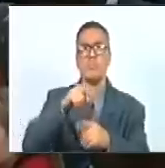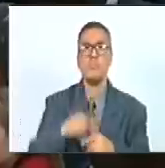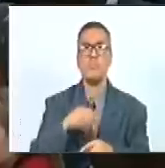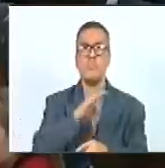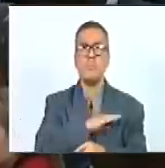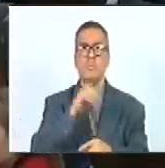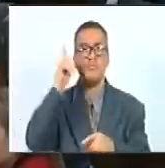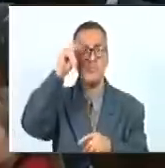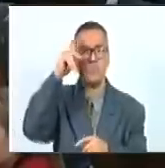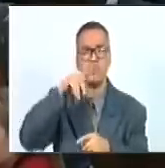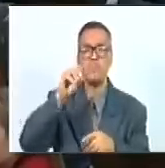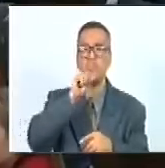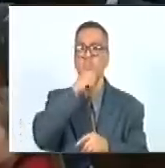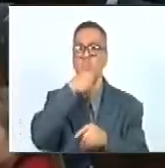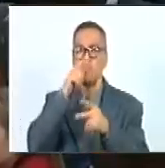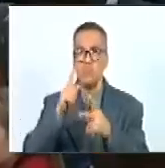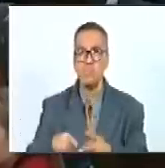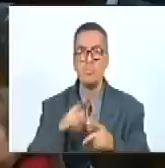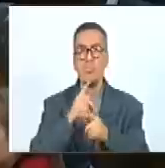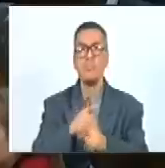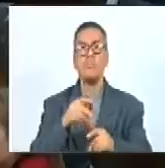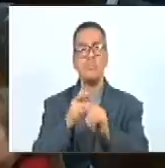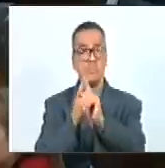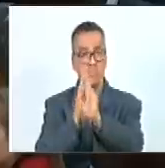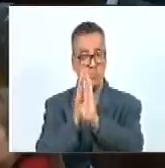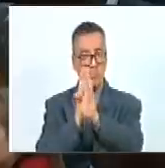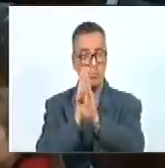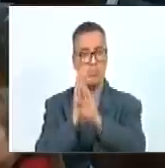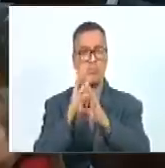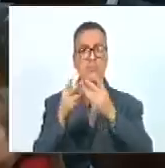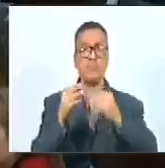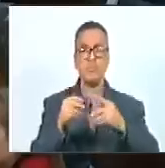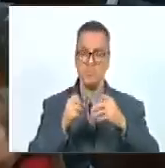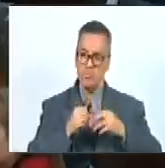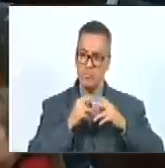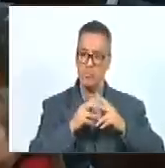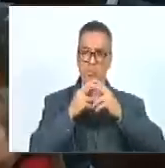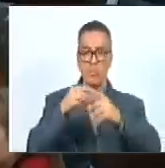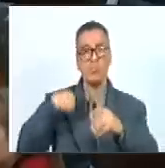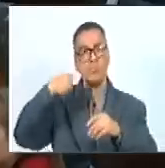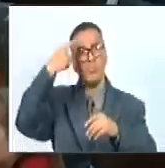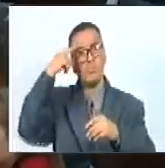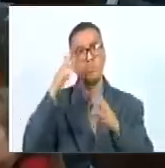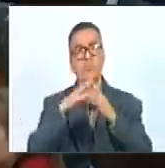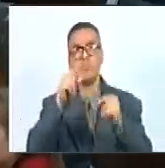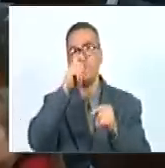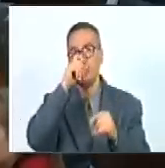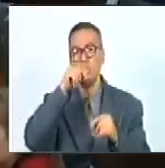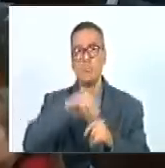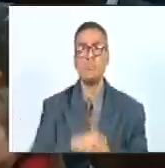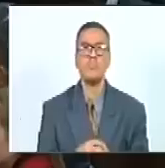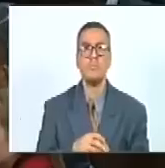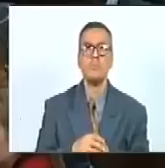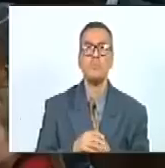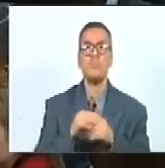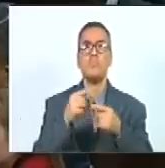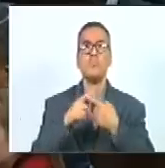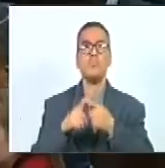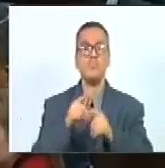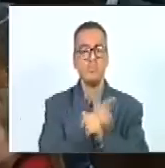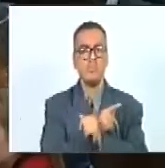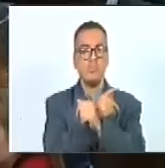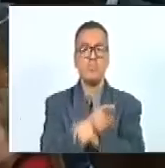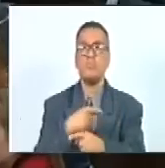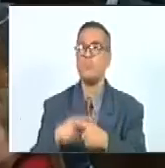vio profesores jubilados haciendo su cola estoicamente con mucha dignidad a pesar de sus años. Muchos egresados que vinieron